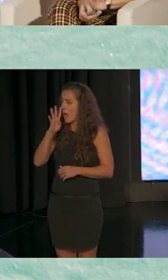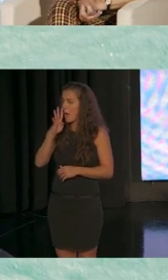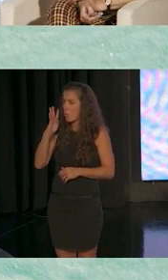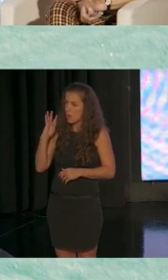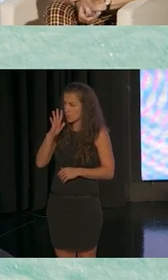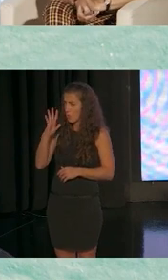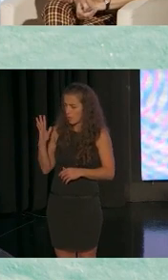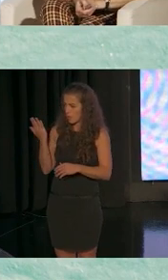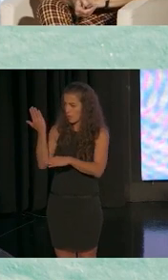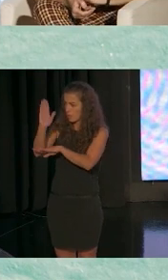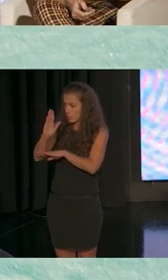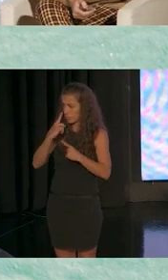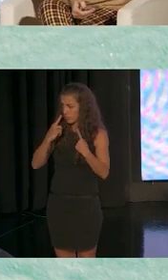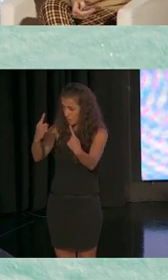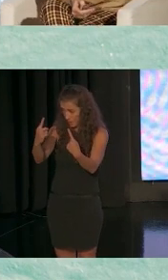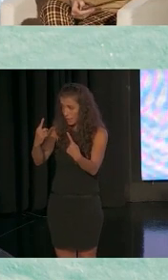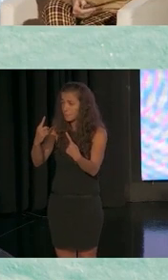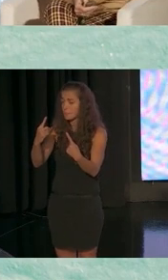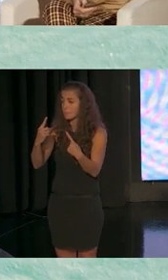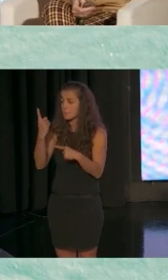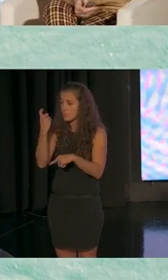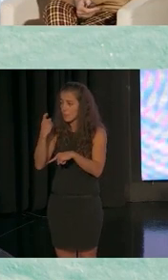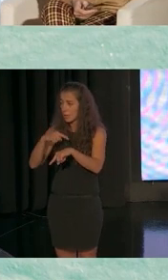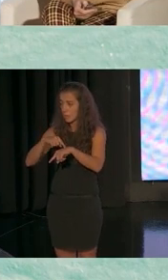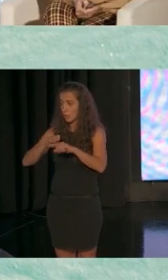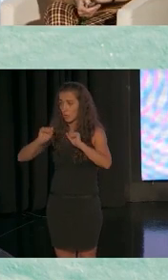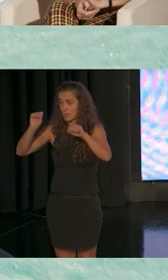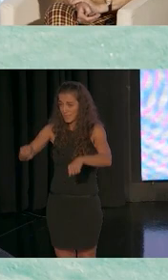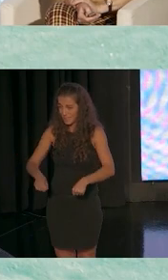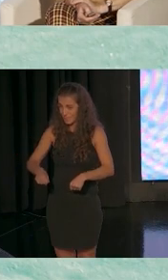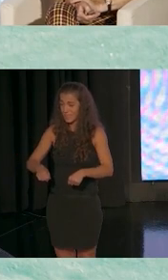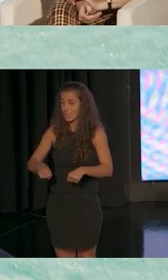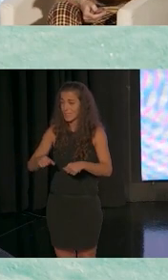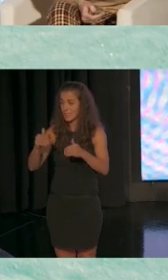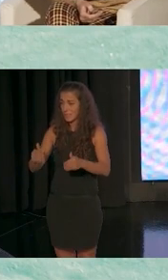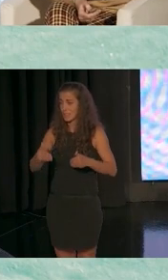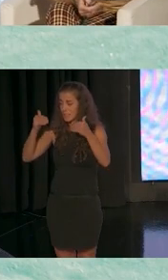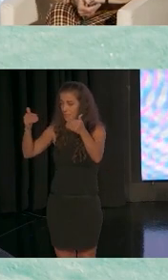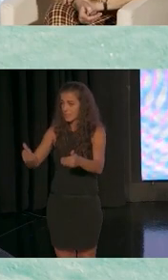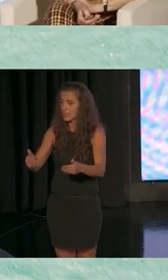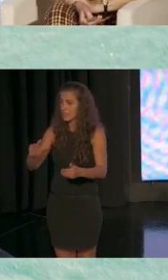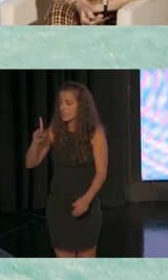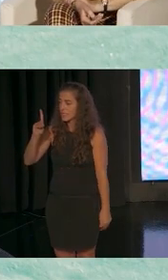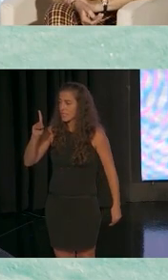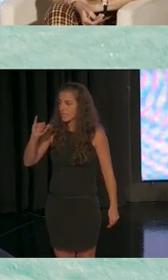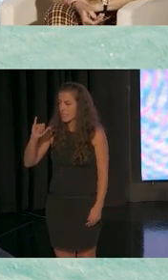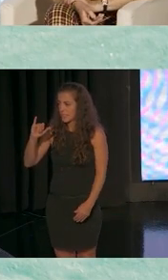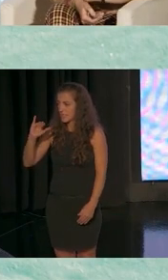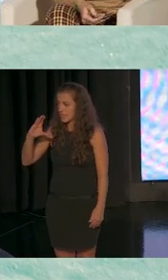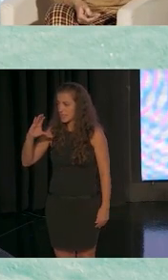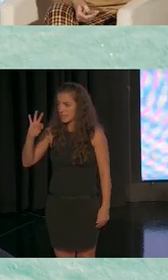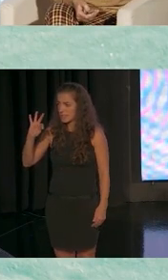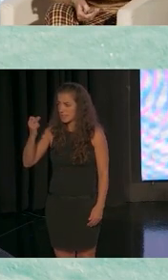5 años hemos tenido que retrasar un poco la continuidad de la del vitate 2 no por por razones que